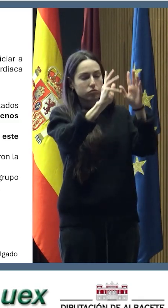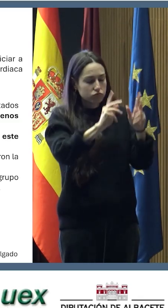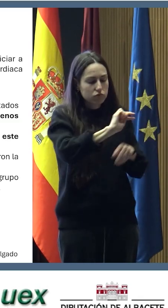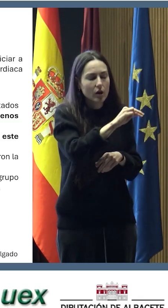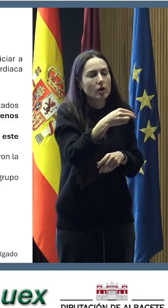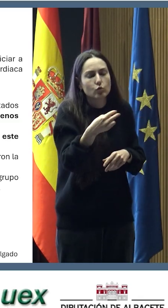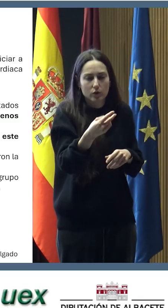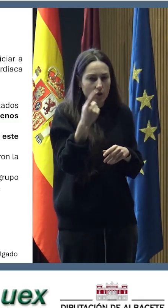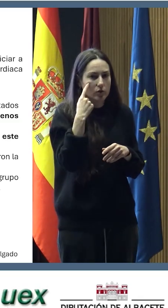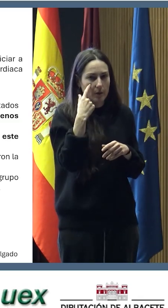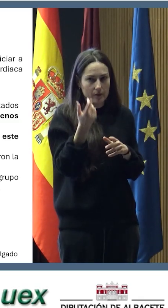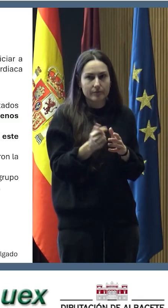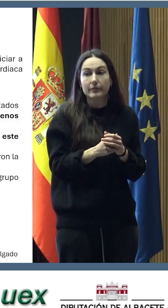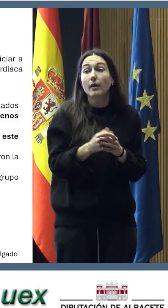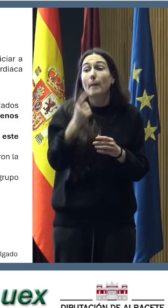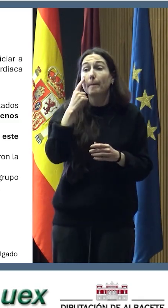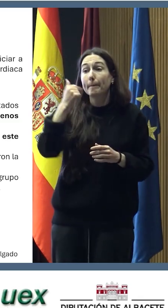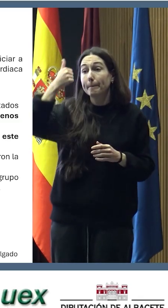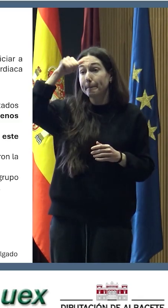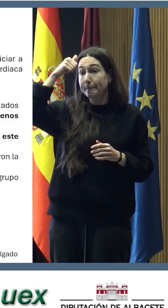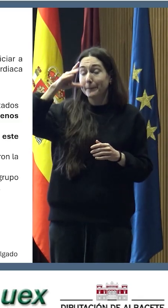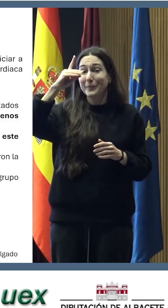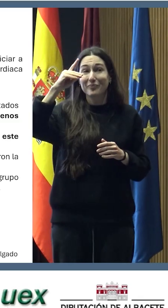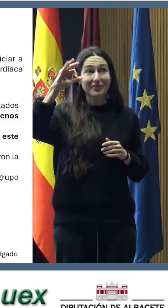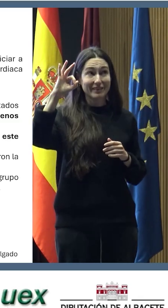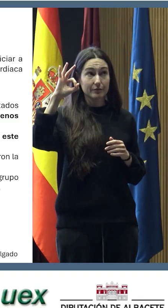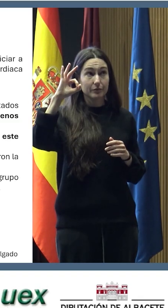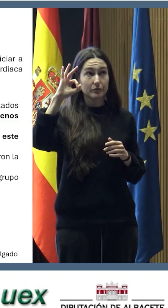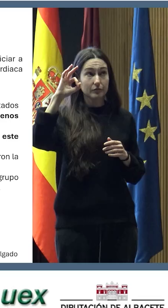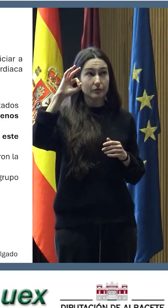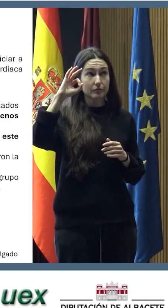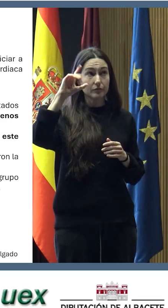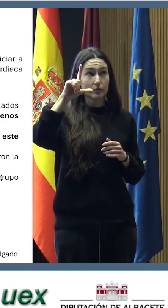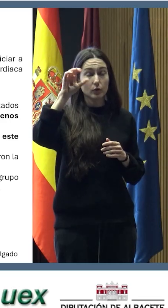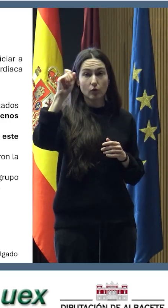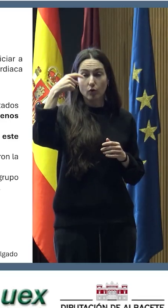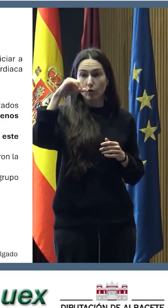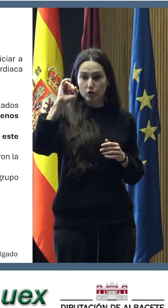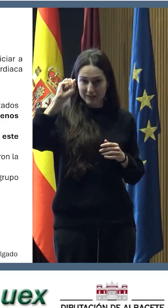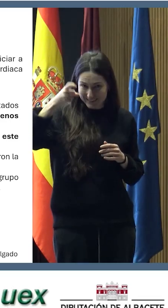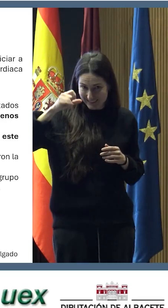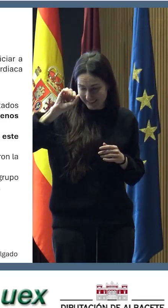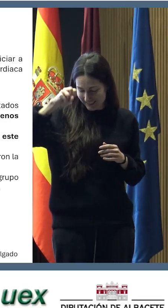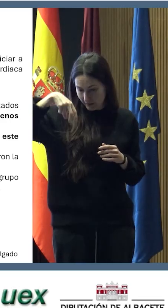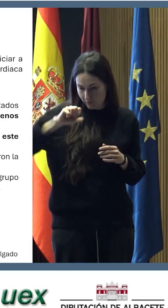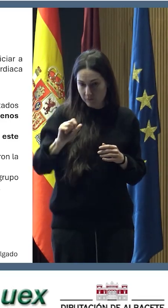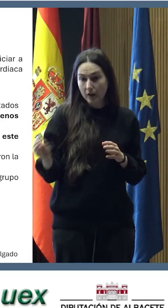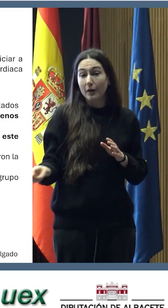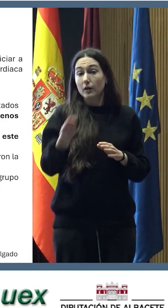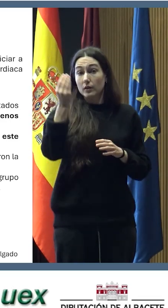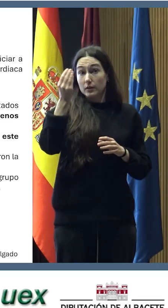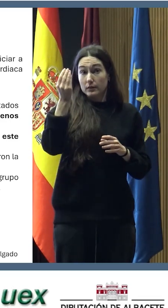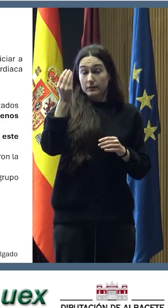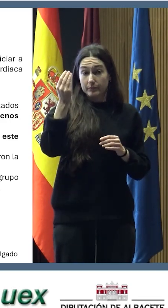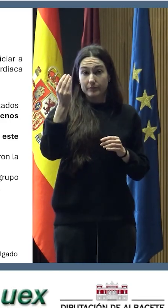vieron que los hombres que tomaban digoxina habían experimentado mejoría con respecto a los hombres que habían tomado placebo,